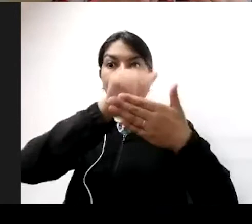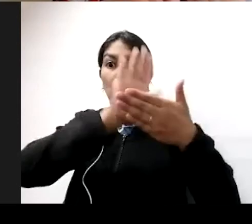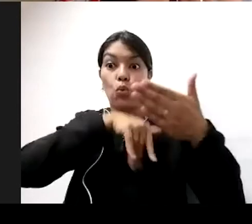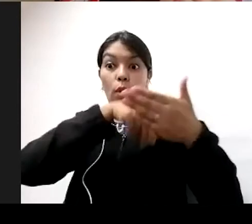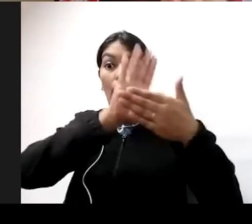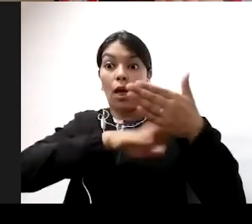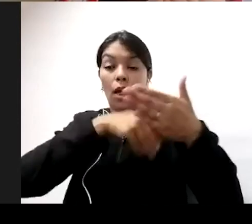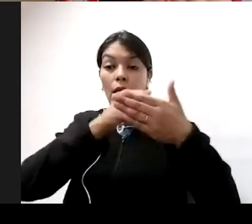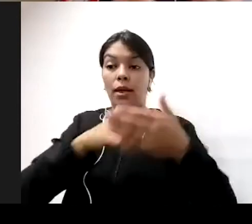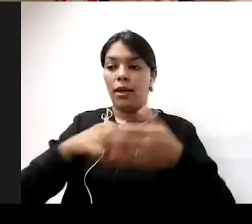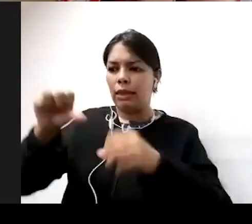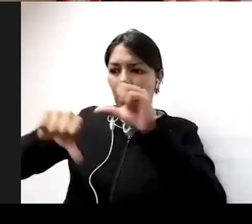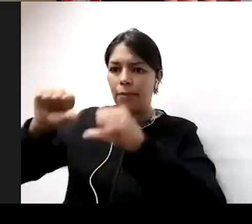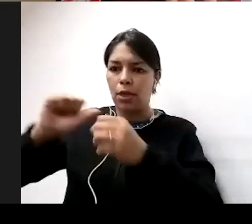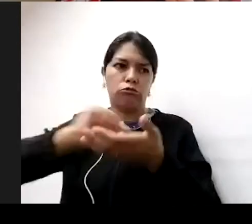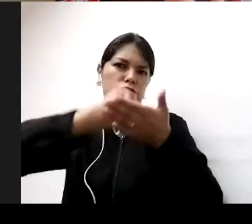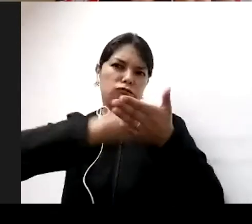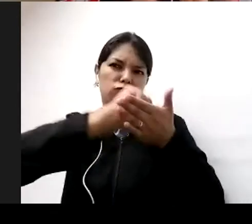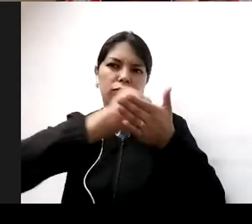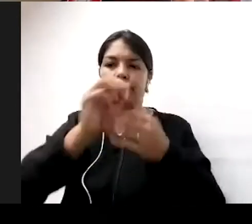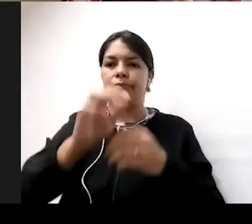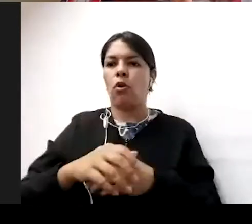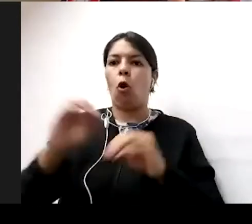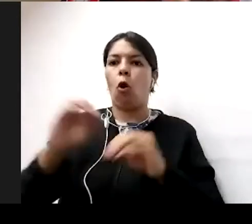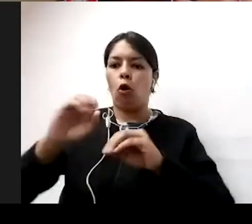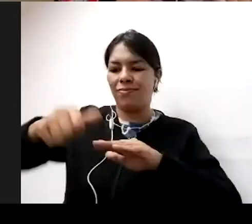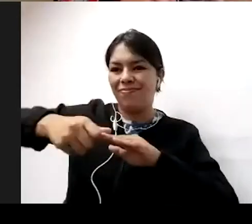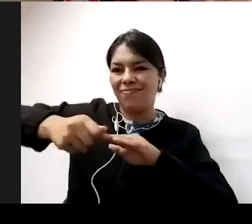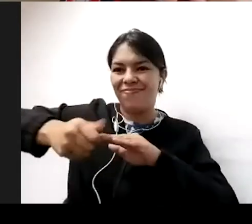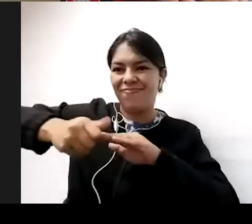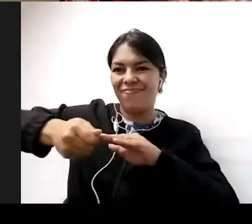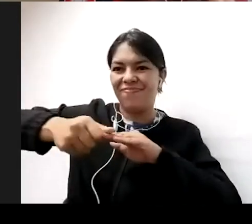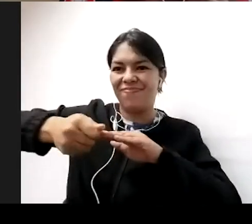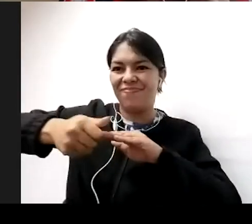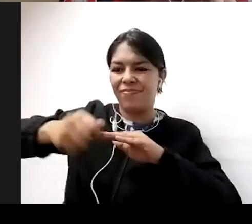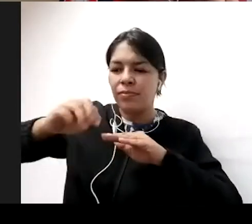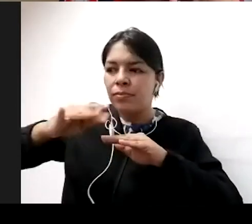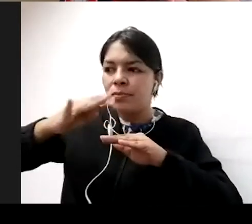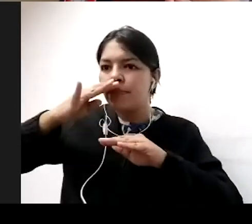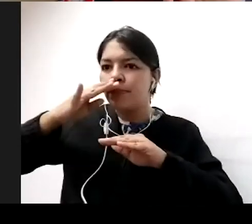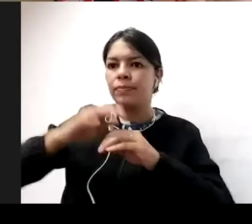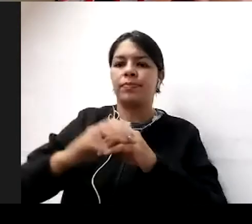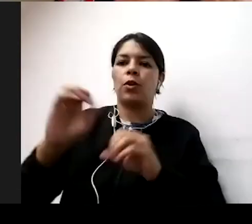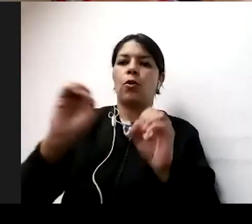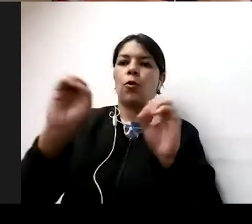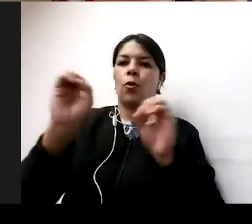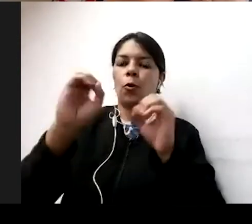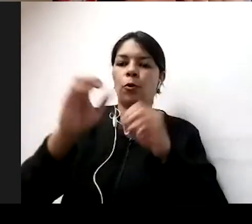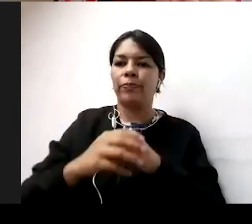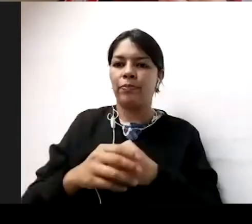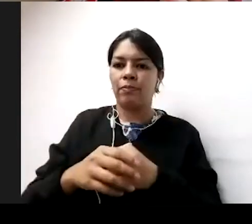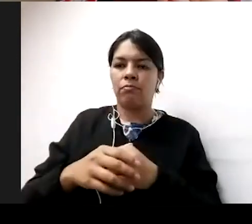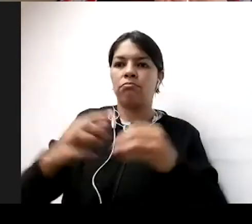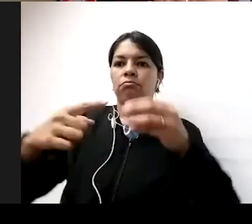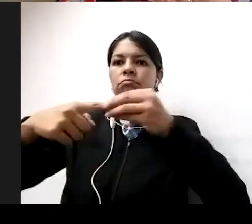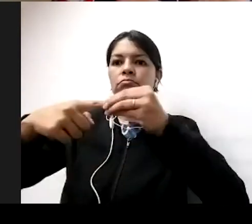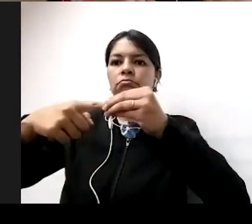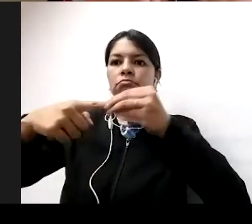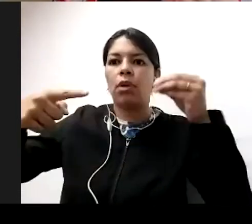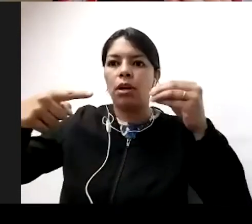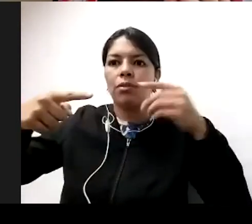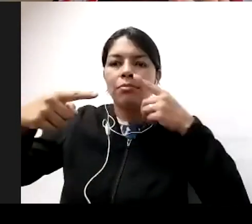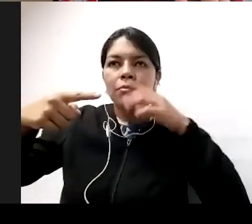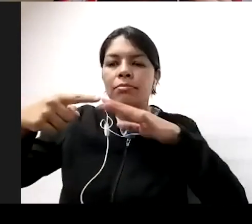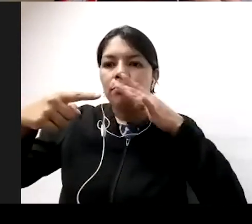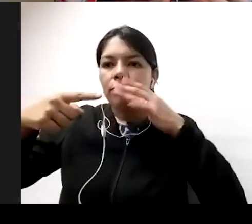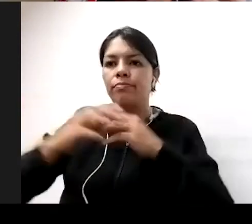pintura, quitaesmaltes, gasolinas, quitagrasas, los marcadores incluso, aerosoles,